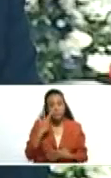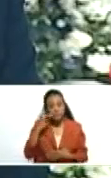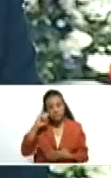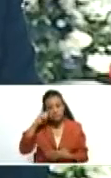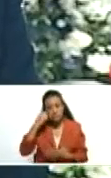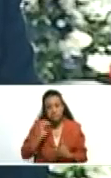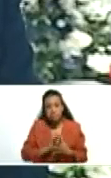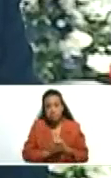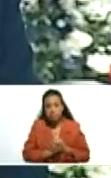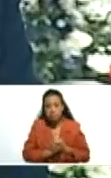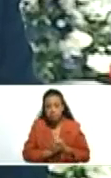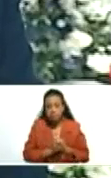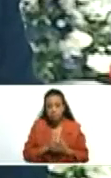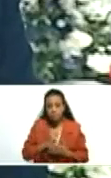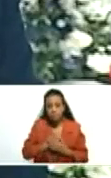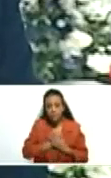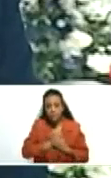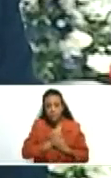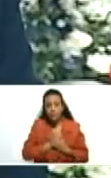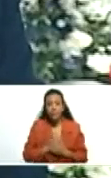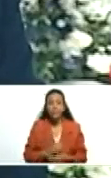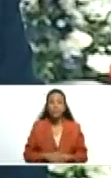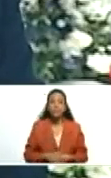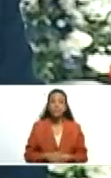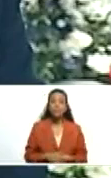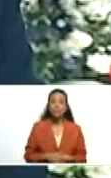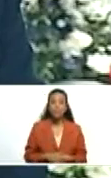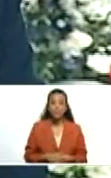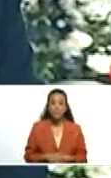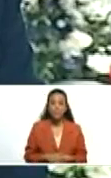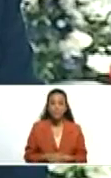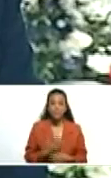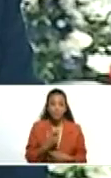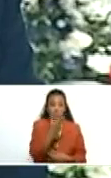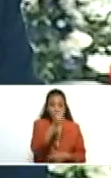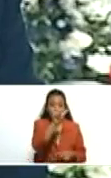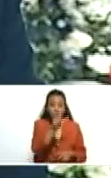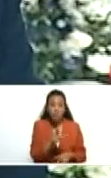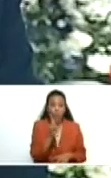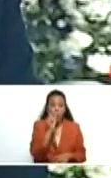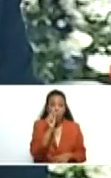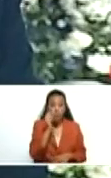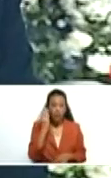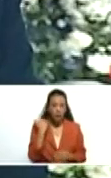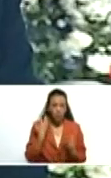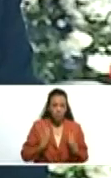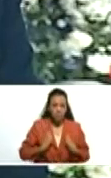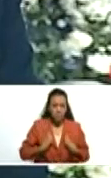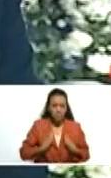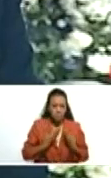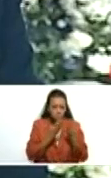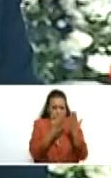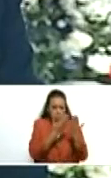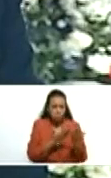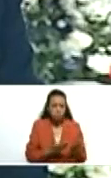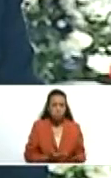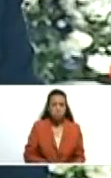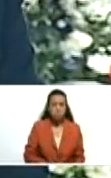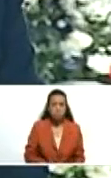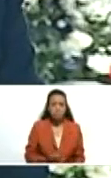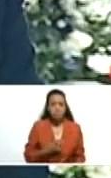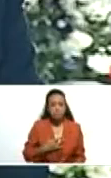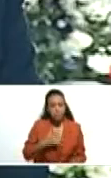Luis Acuña. Un hombre